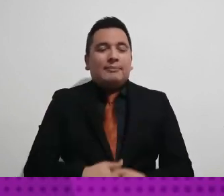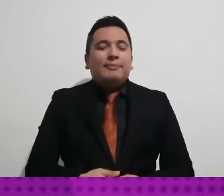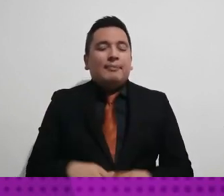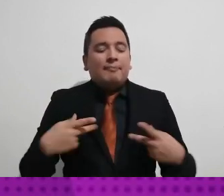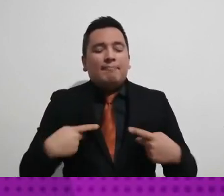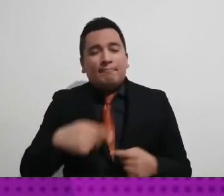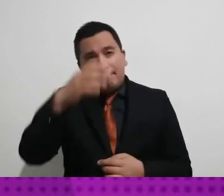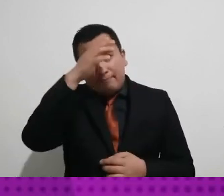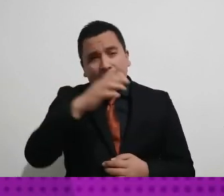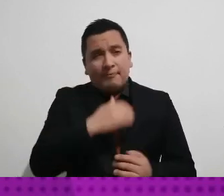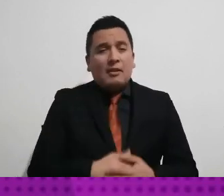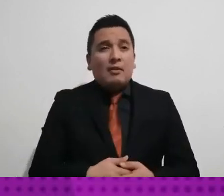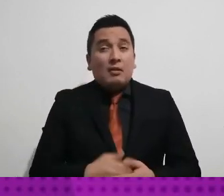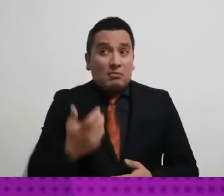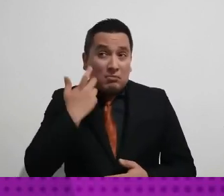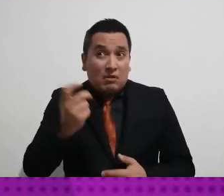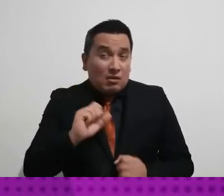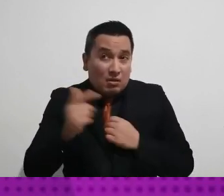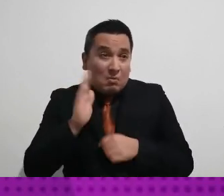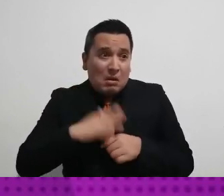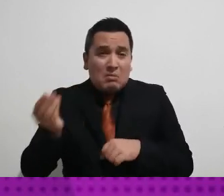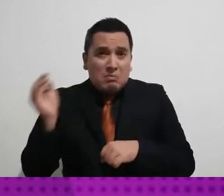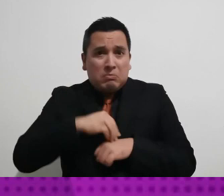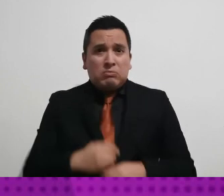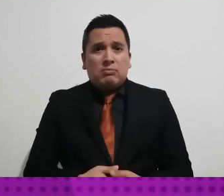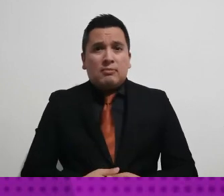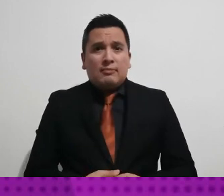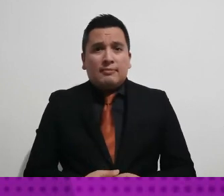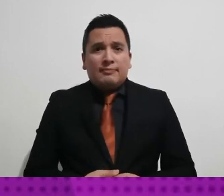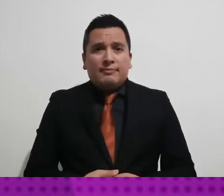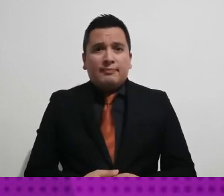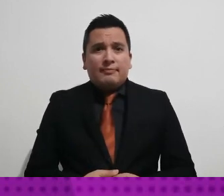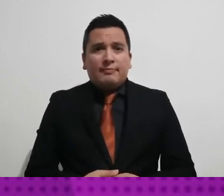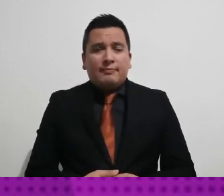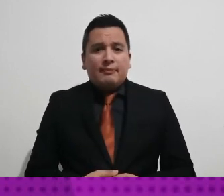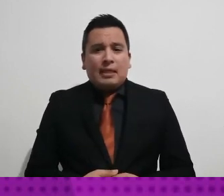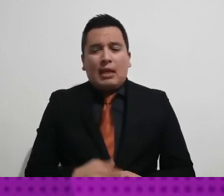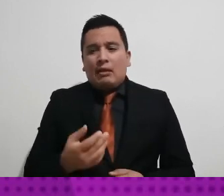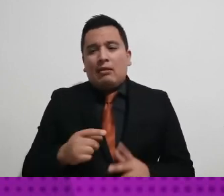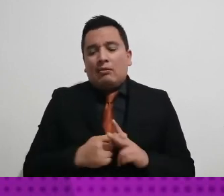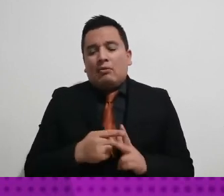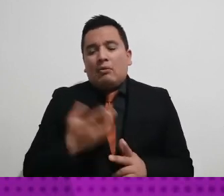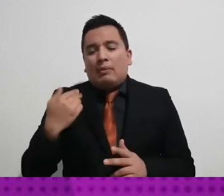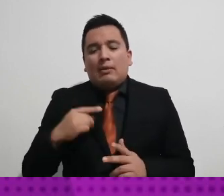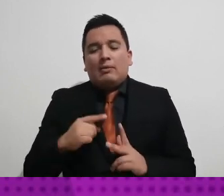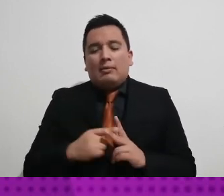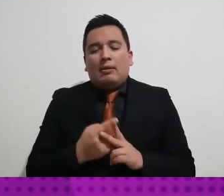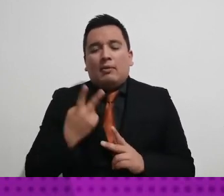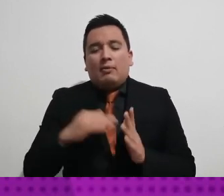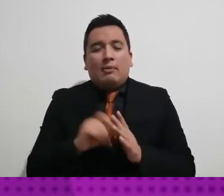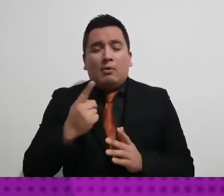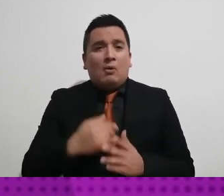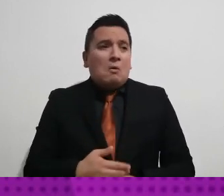esta información a las y los coahuilenses. No sé si quisiera comentar algo más en este 2021 que prácticamente estamos